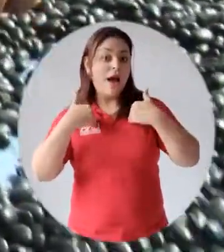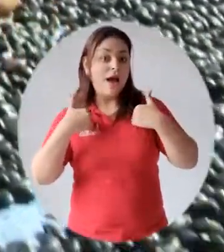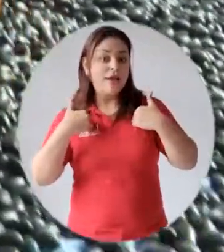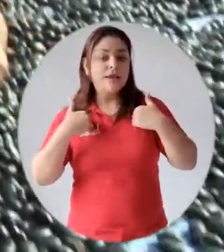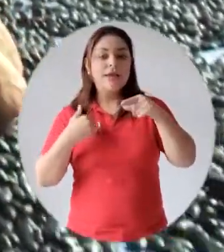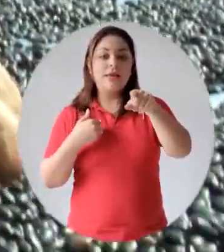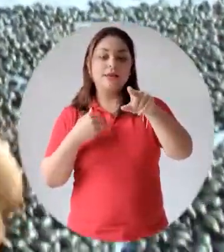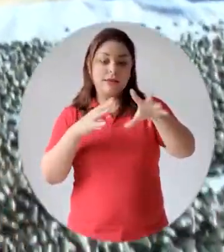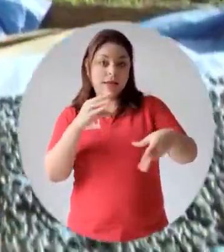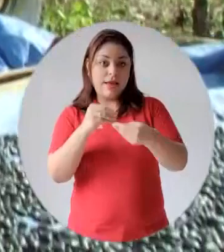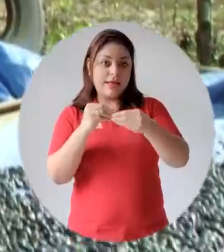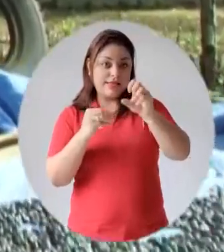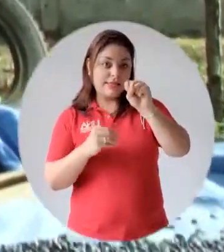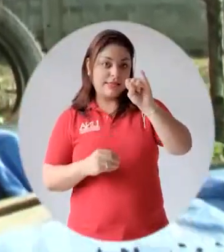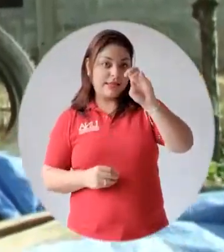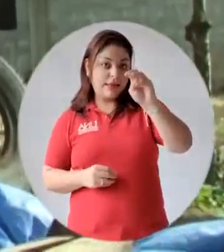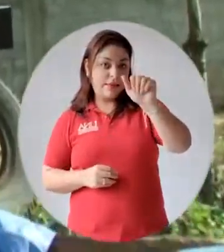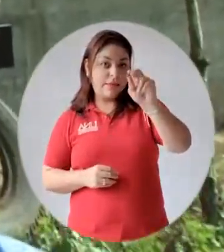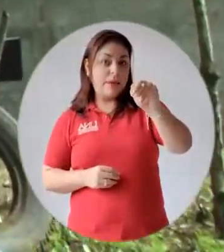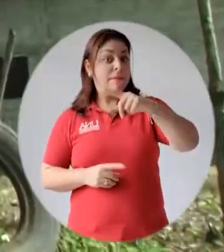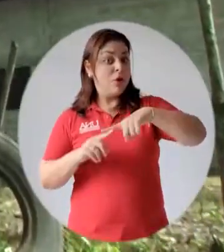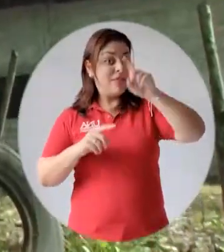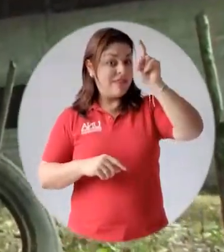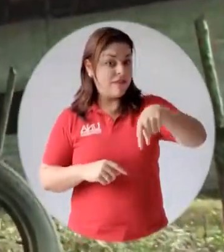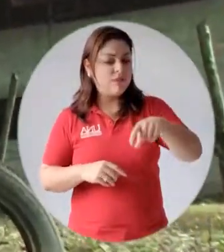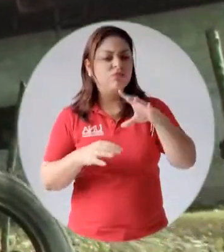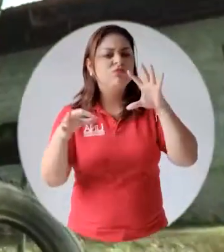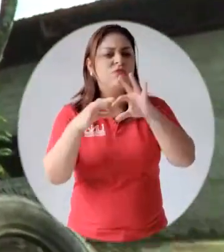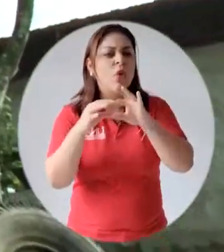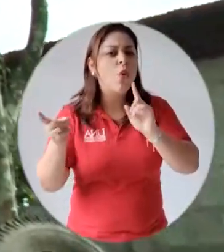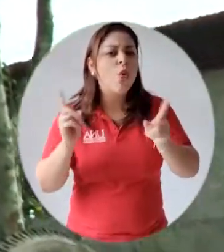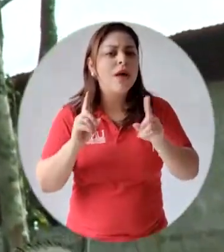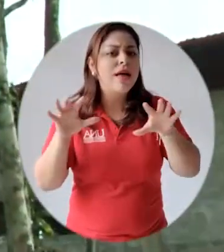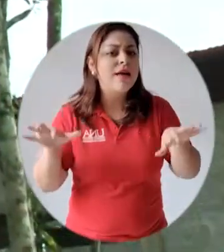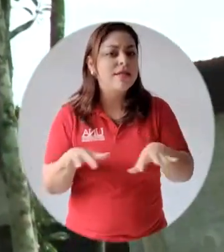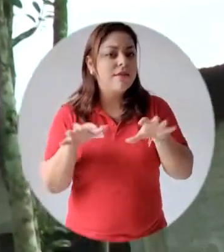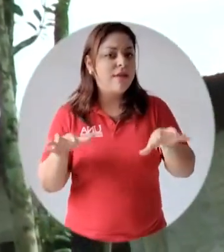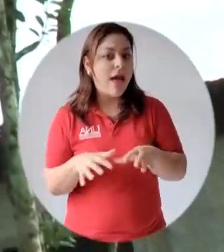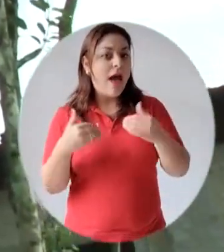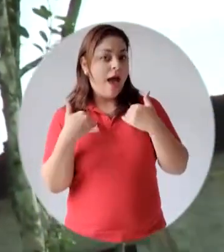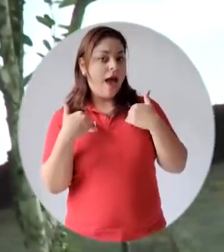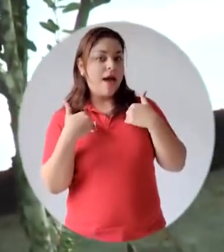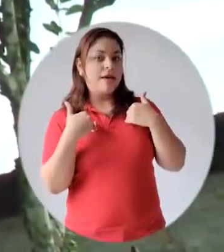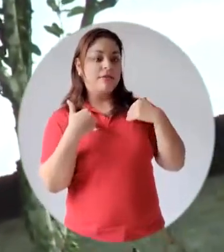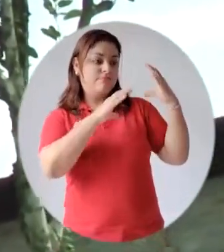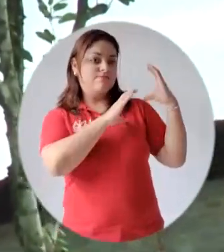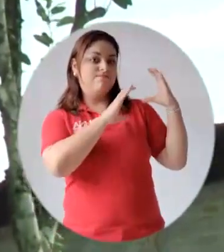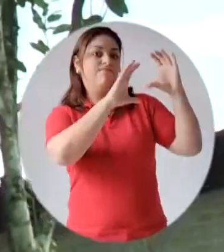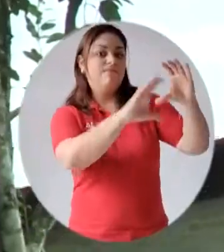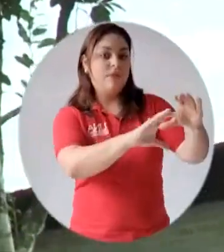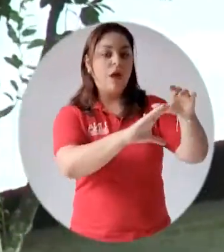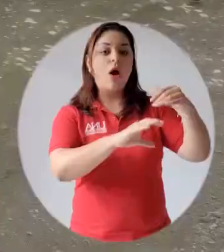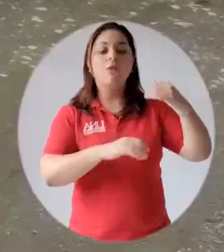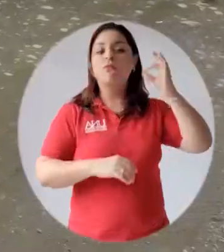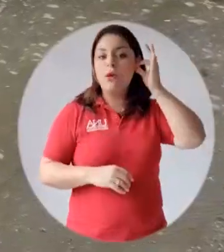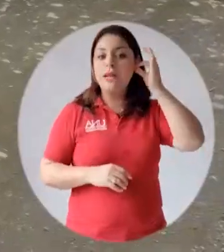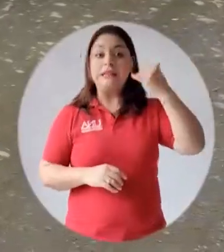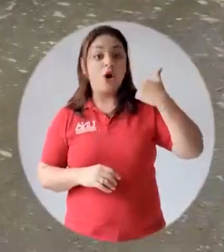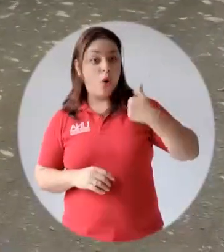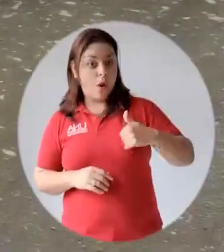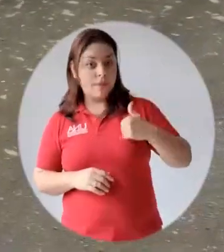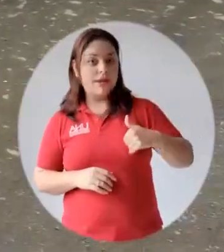semana, pero podemos vincular cuáles son las actividades que están siendo delegadas, ¿verdad? A mujeres y hombres, fines de semana,